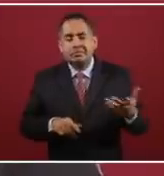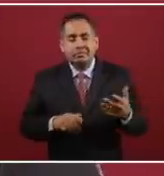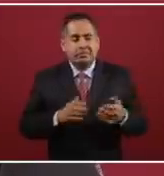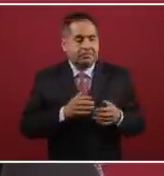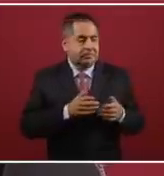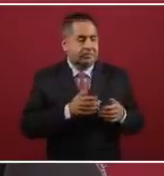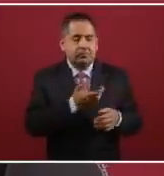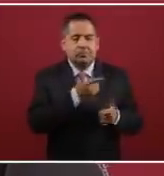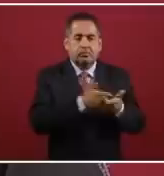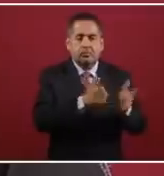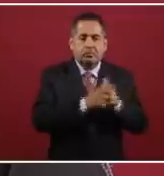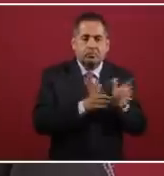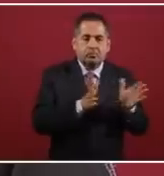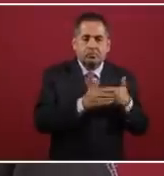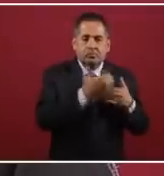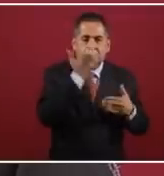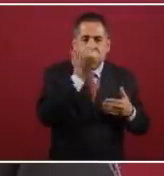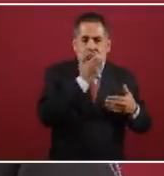conservadores